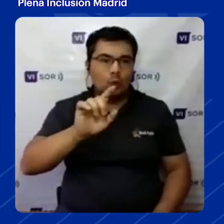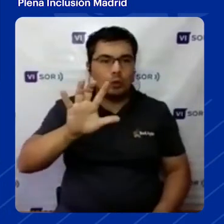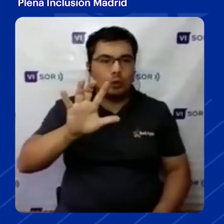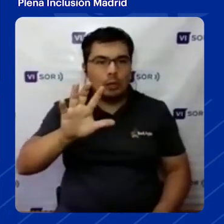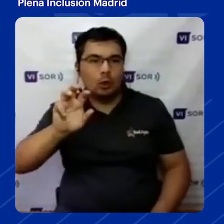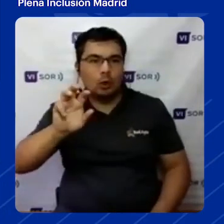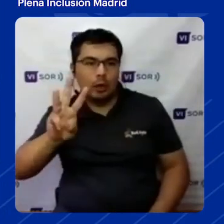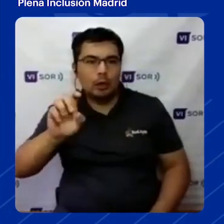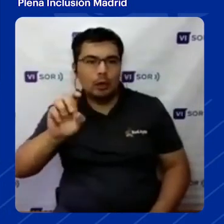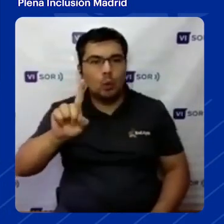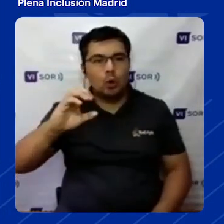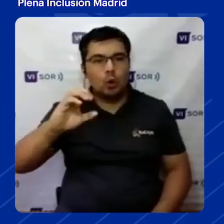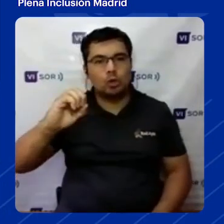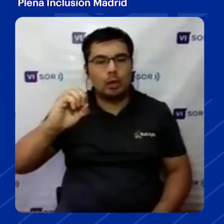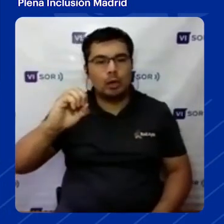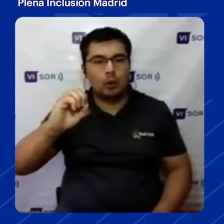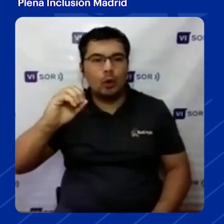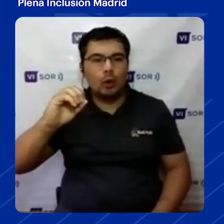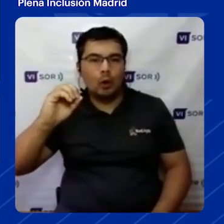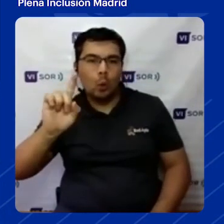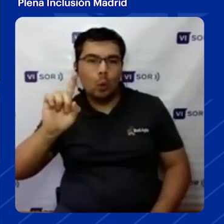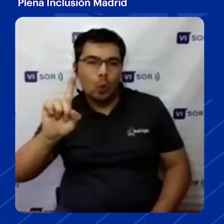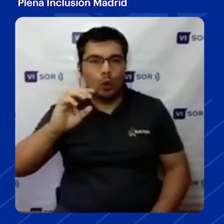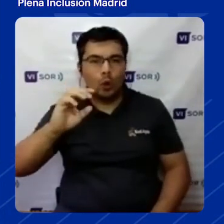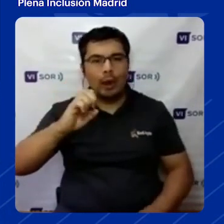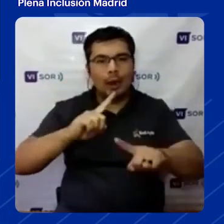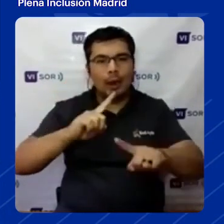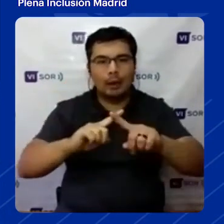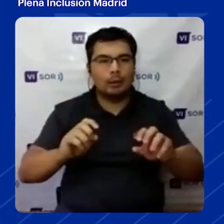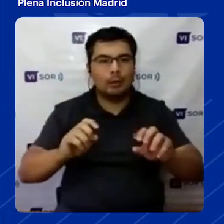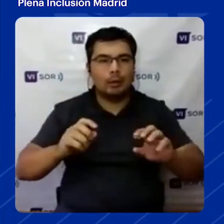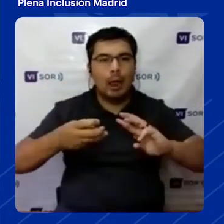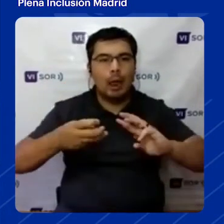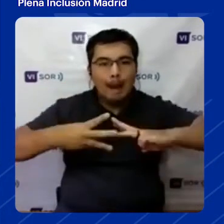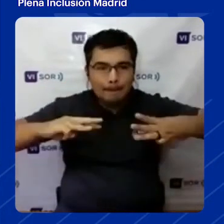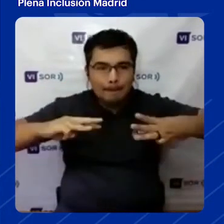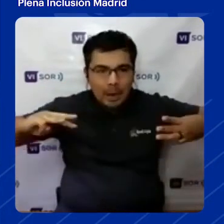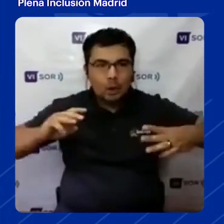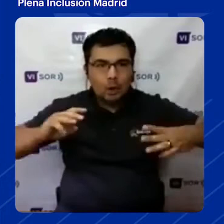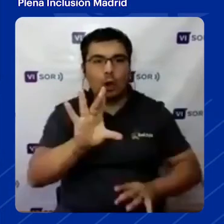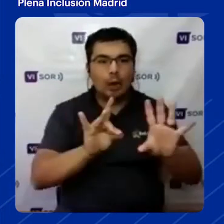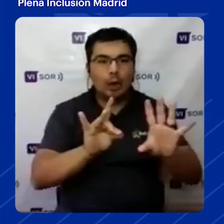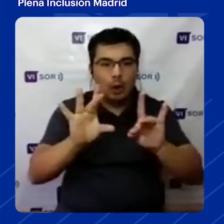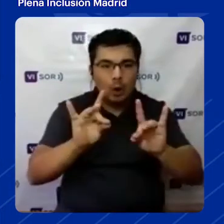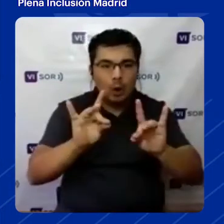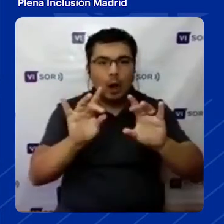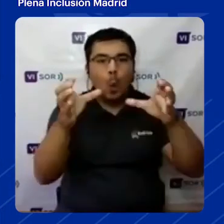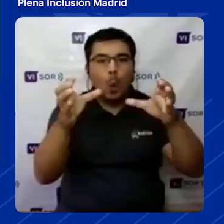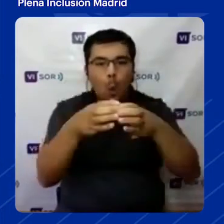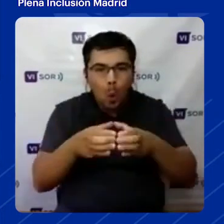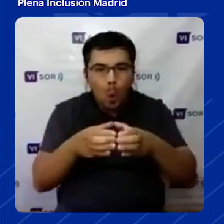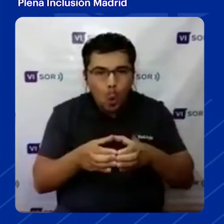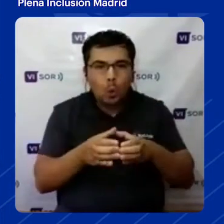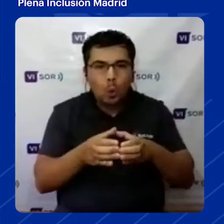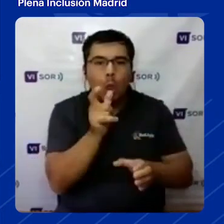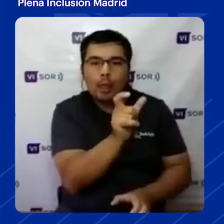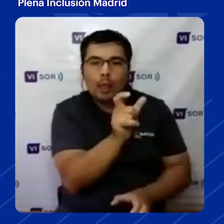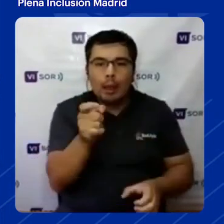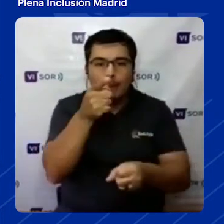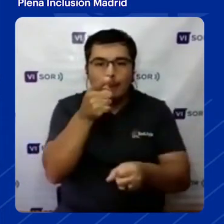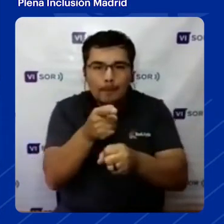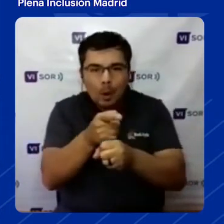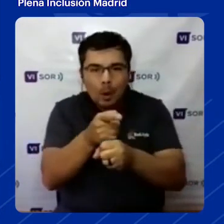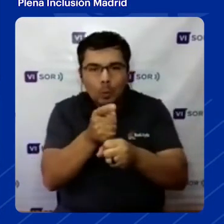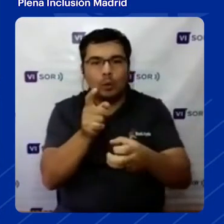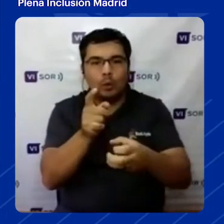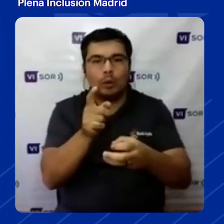definición. Método que recoge un conjunto de pautas y recomendaciones relativas a la redacción de textos, al diseño y